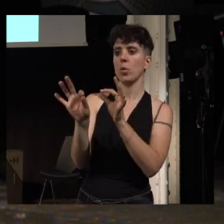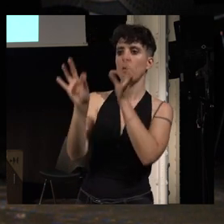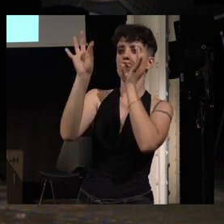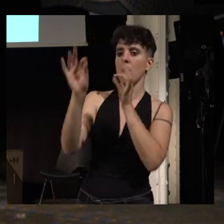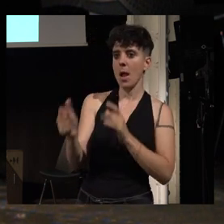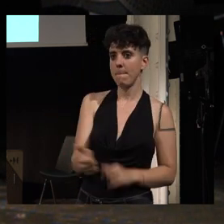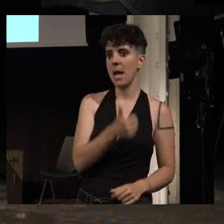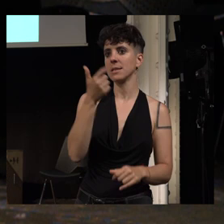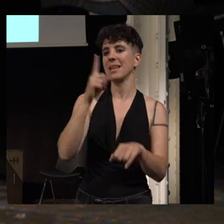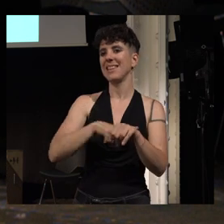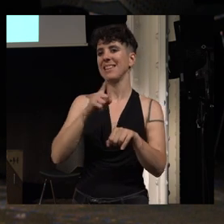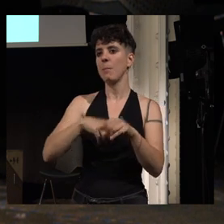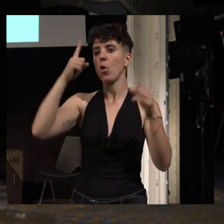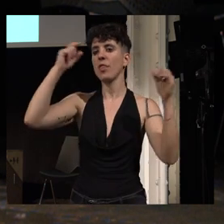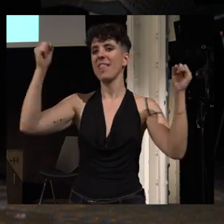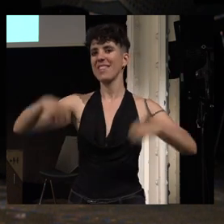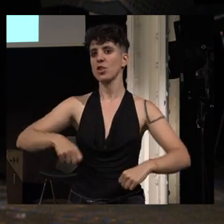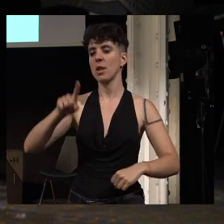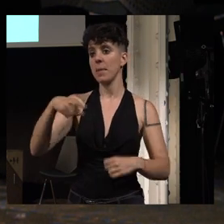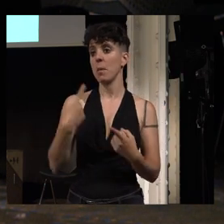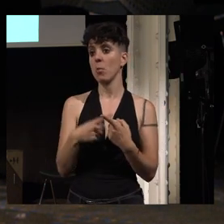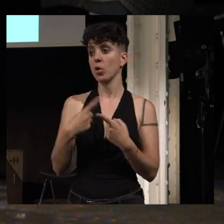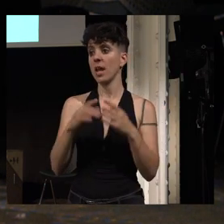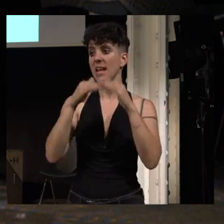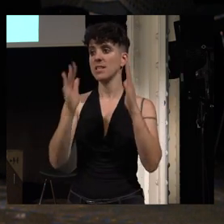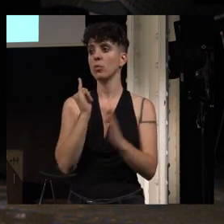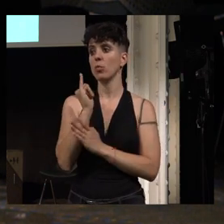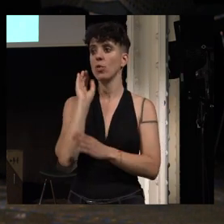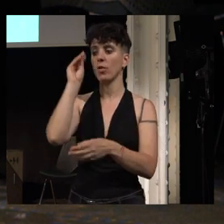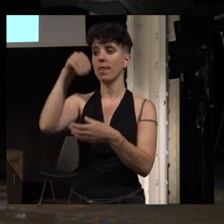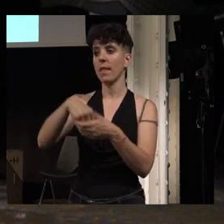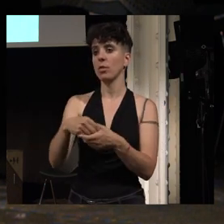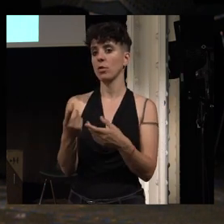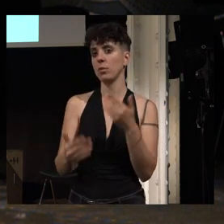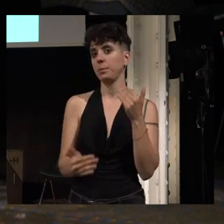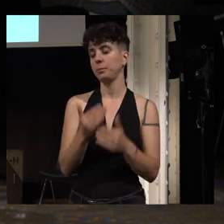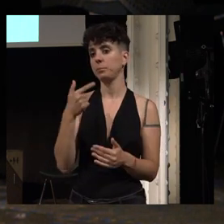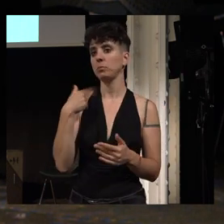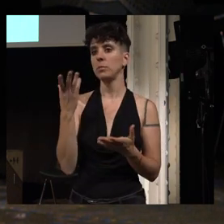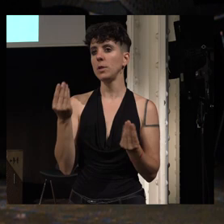de toma de decisiones. Porque, claro, cuando entramos dentro de una institución, muchas veces no podemos,